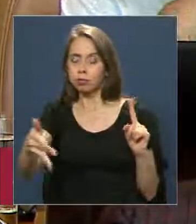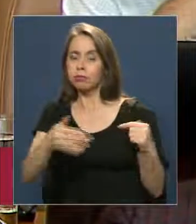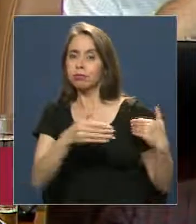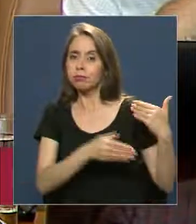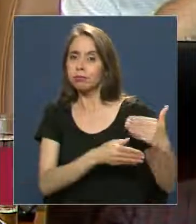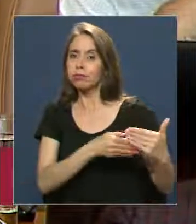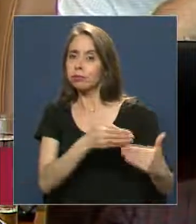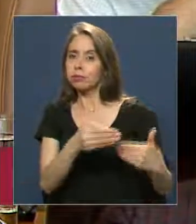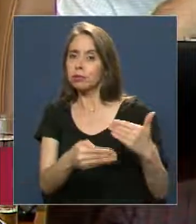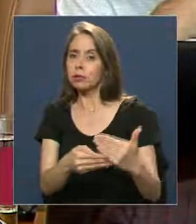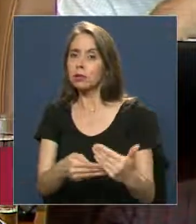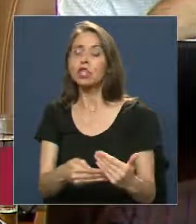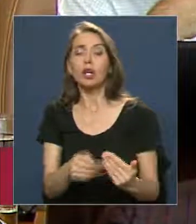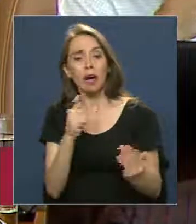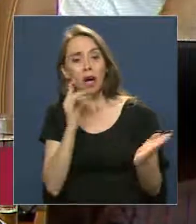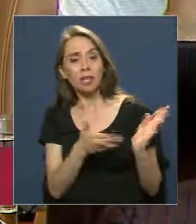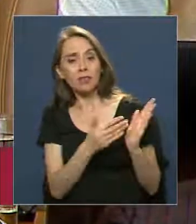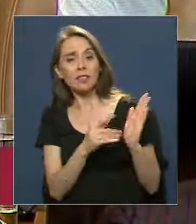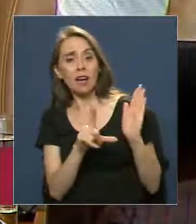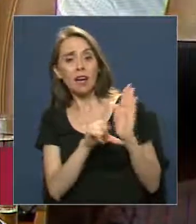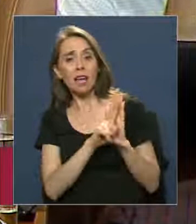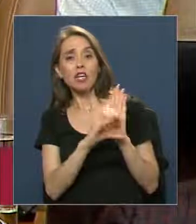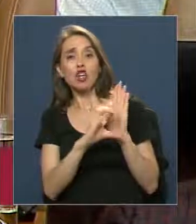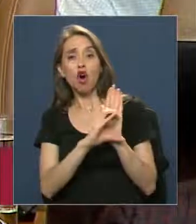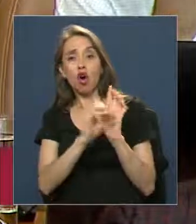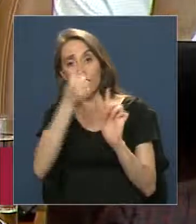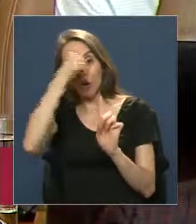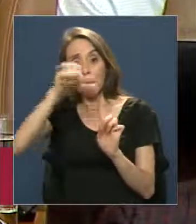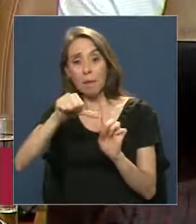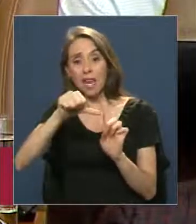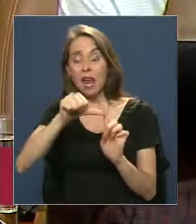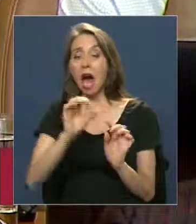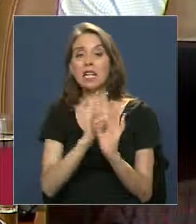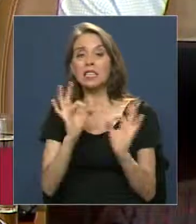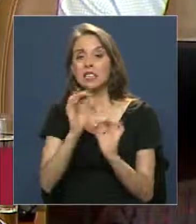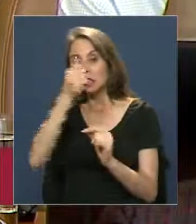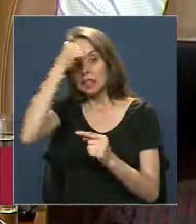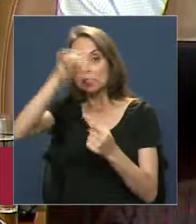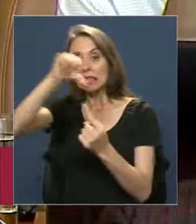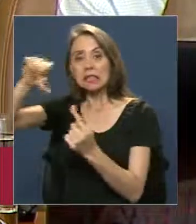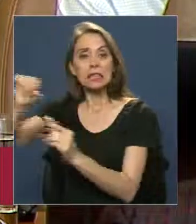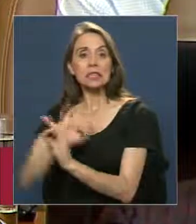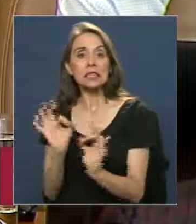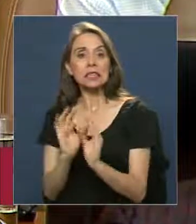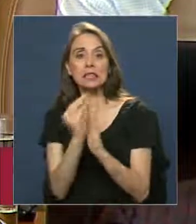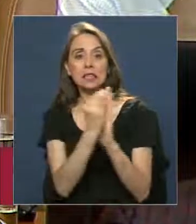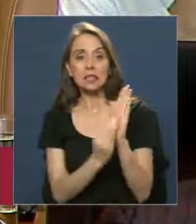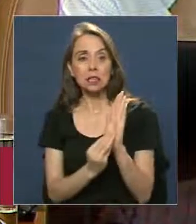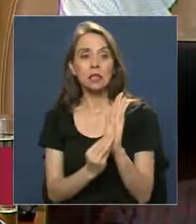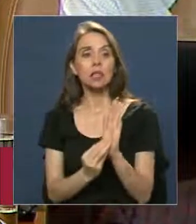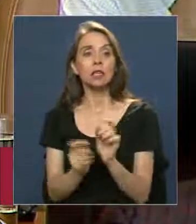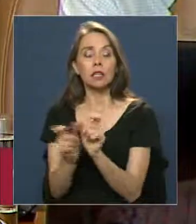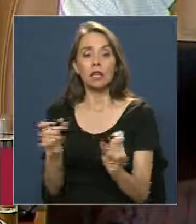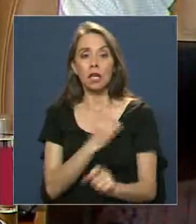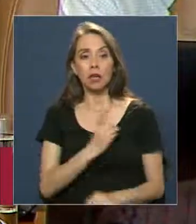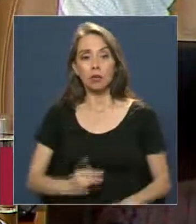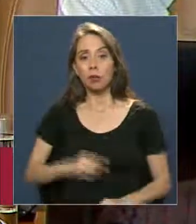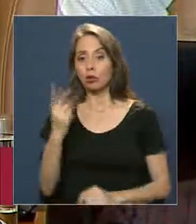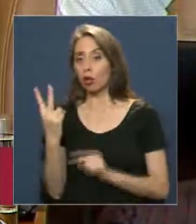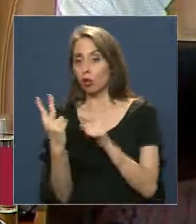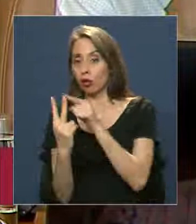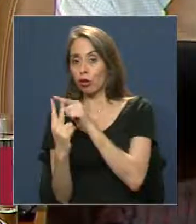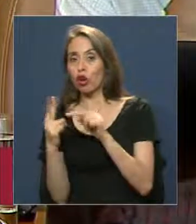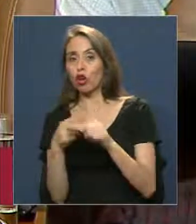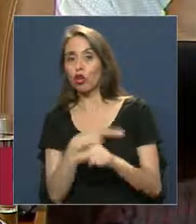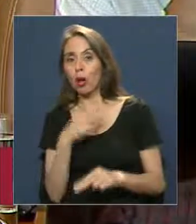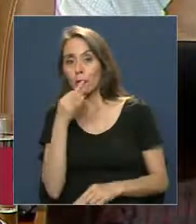país no tienen sanciones penales. Y esos diputados, ¿cierto?, que fueron nombrados y podemos sumar también al